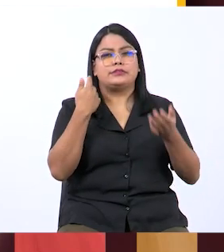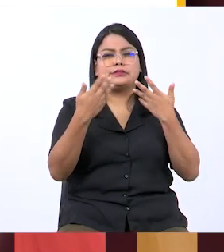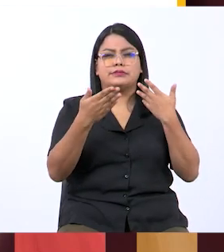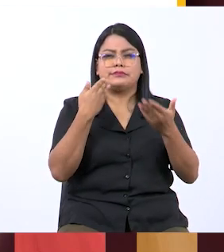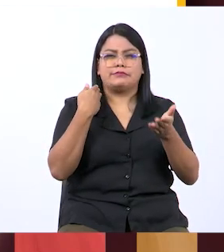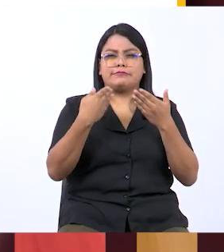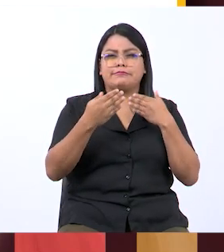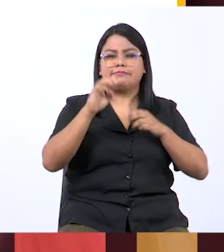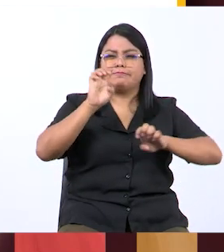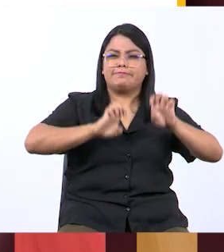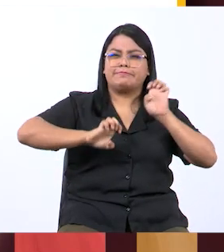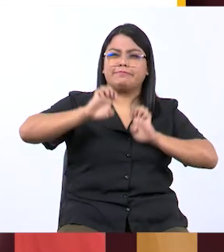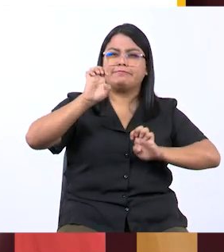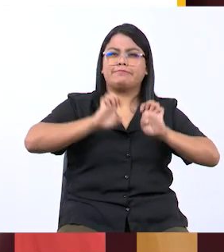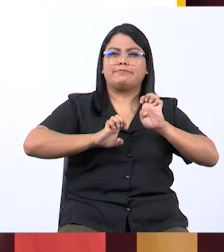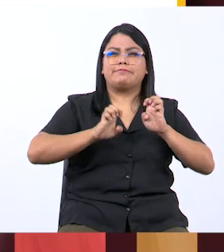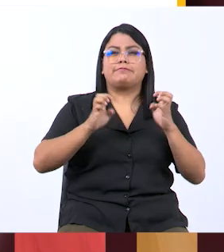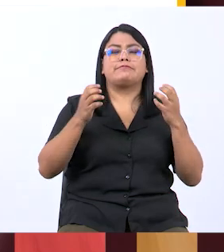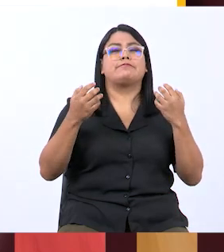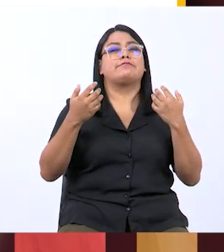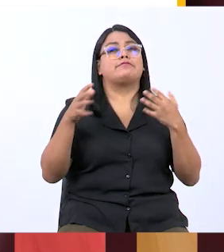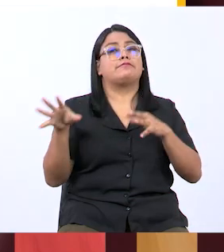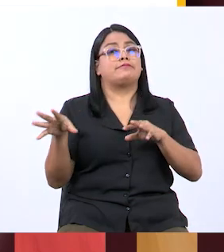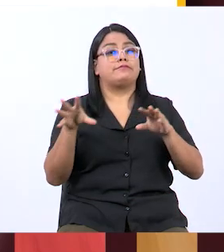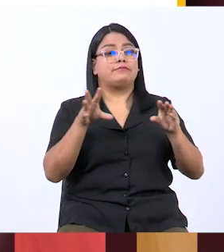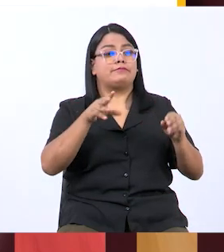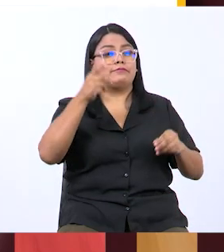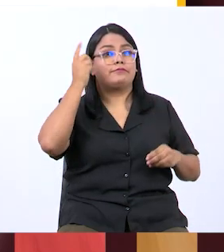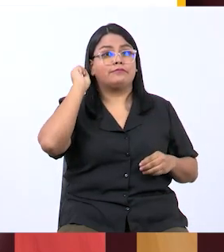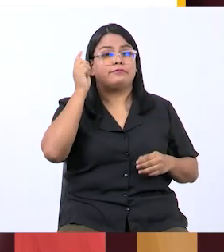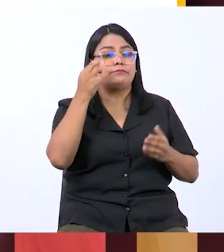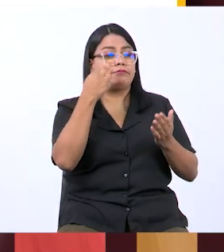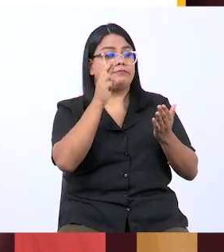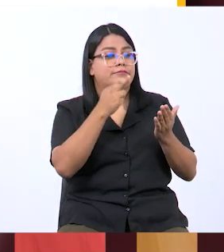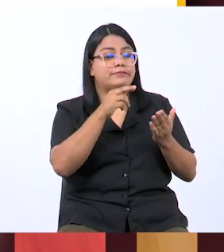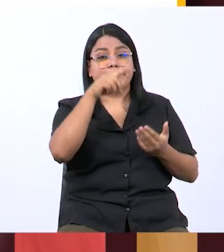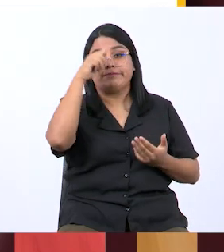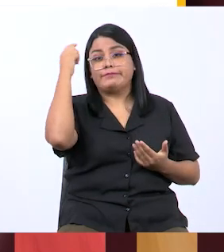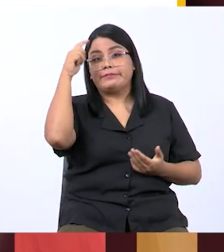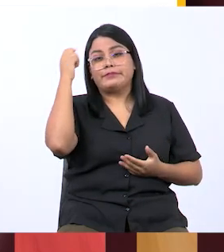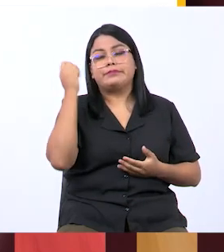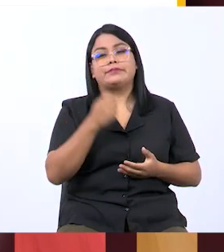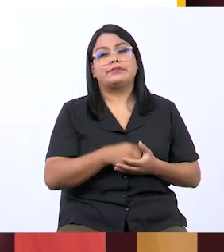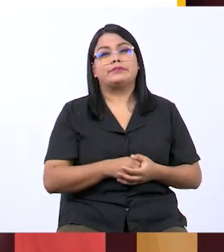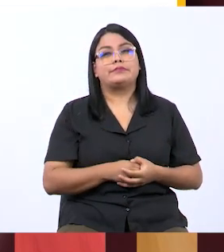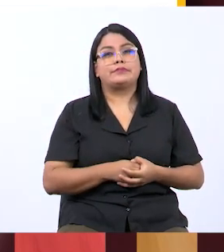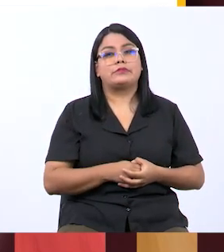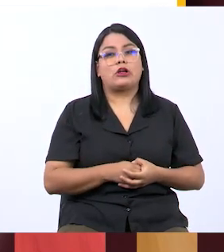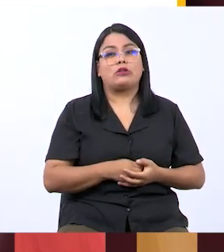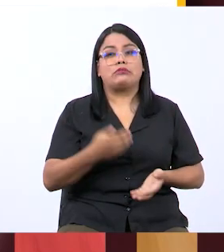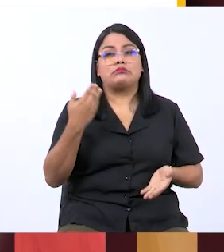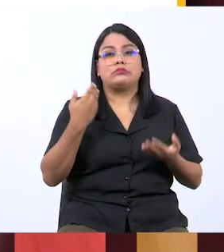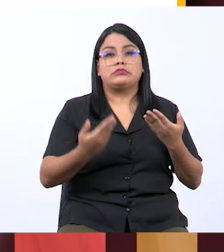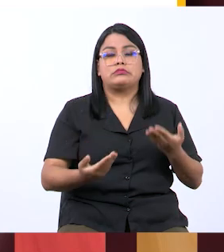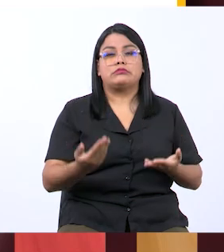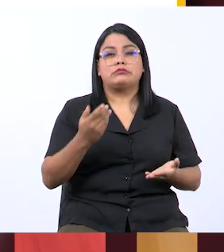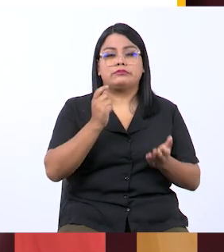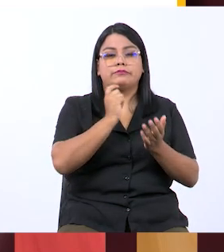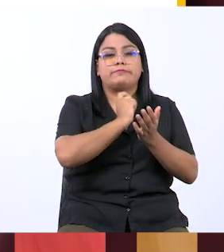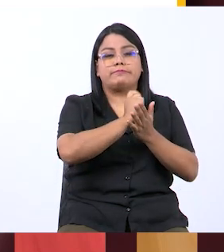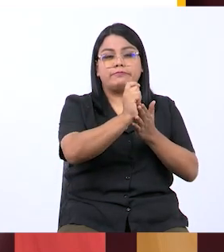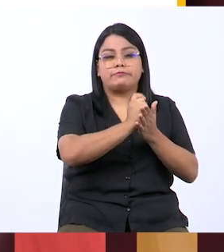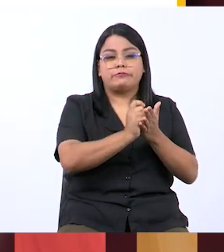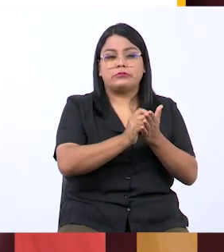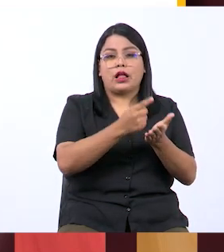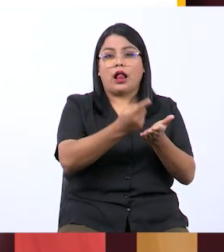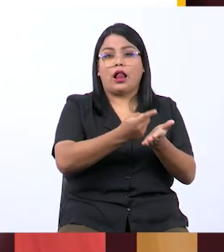se detallan los criterios de evaluación que aplicará el docente al momento de revisar el trabajo, que puede ser una producción